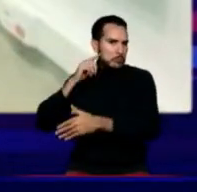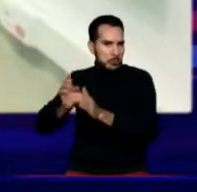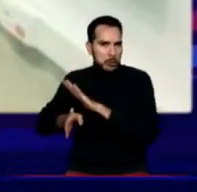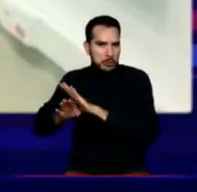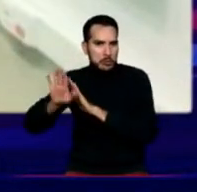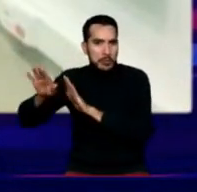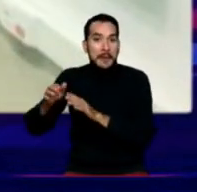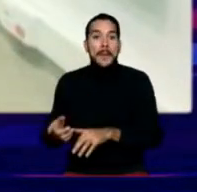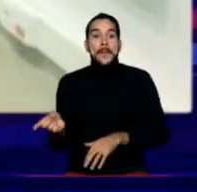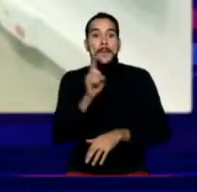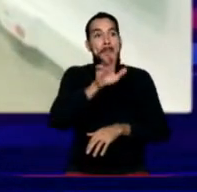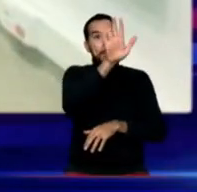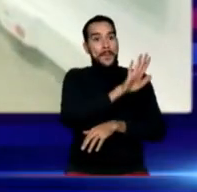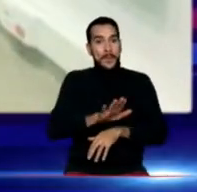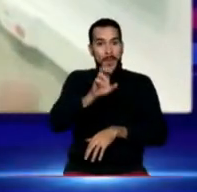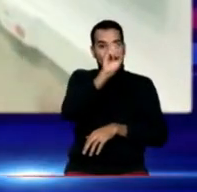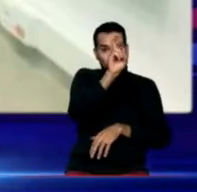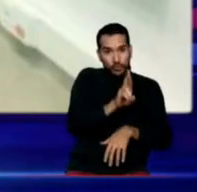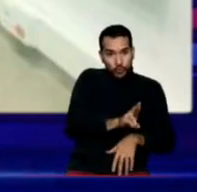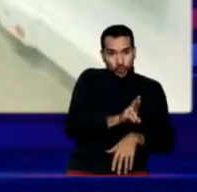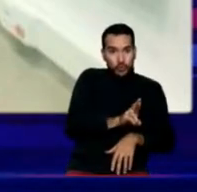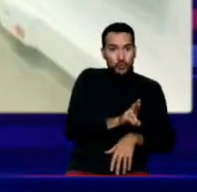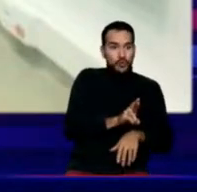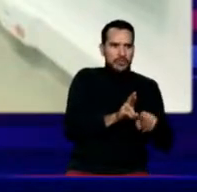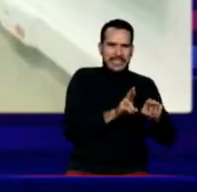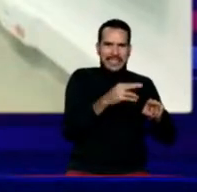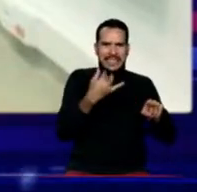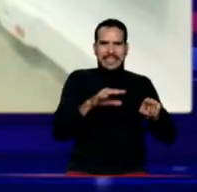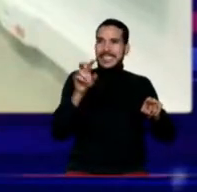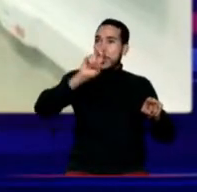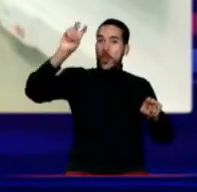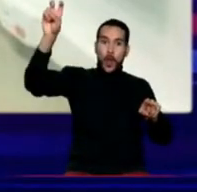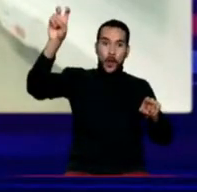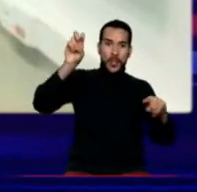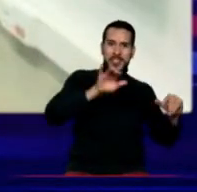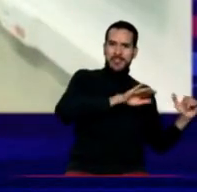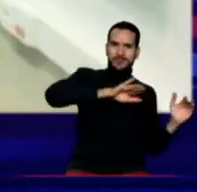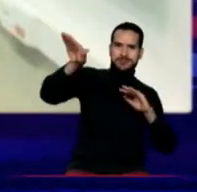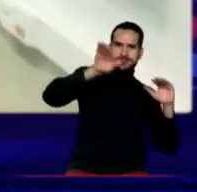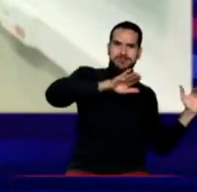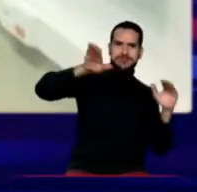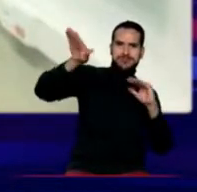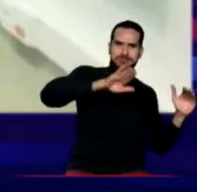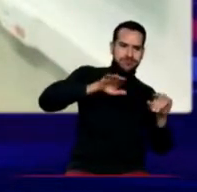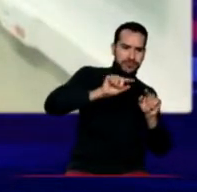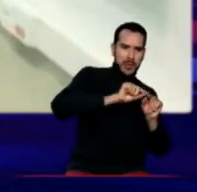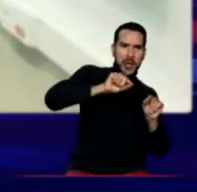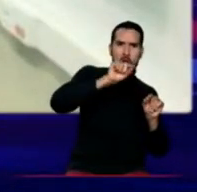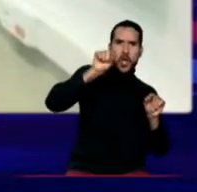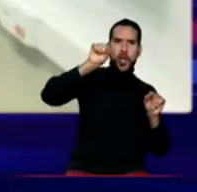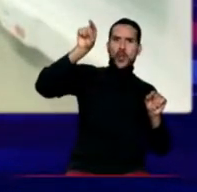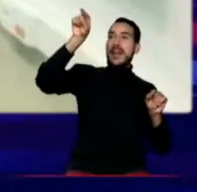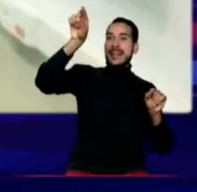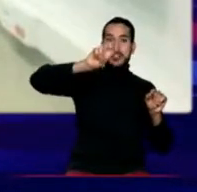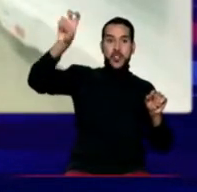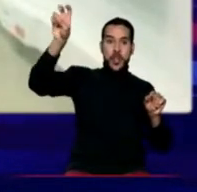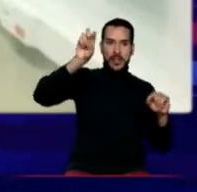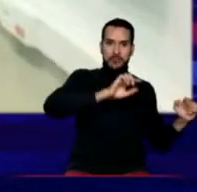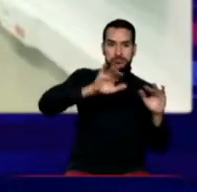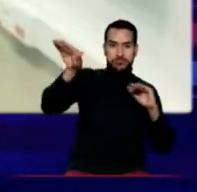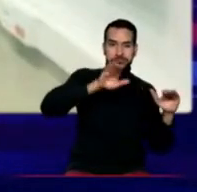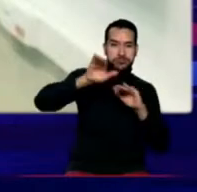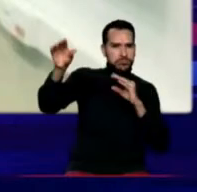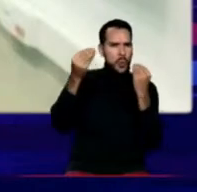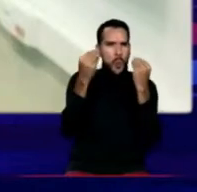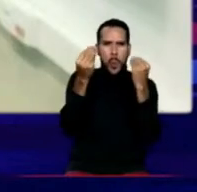tenemos bastante incremento del flujo vehicular hacia el norte de la ciudad. Las autoridades regulando, garantizando la seguridad vial de todos